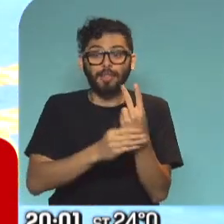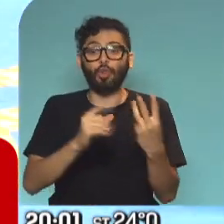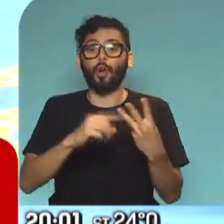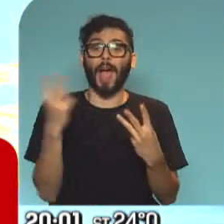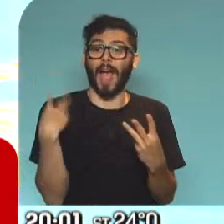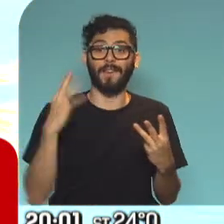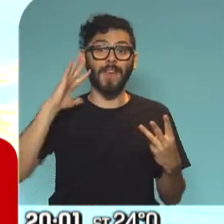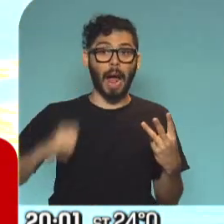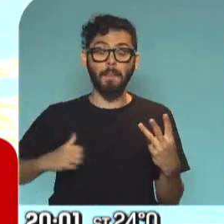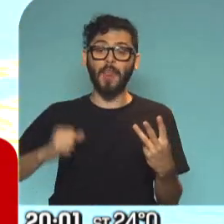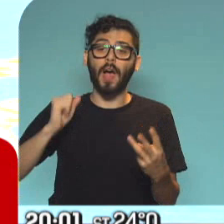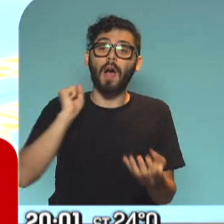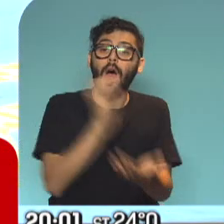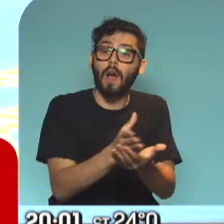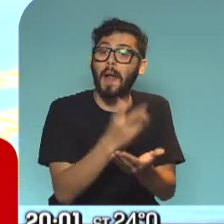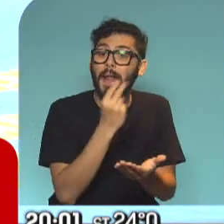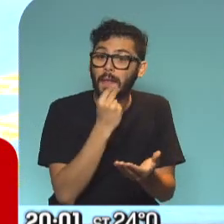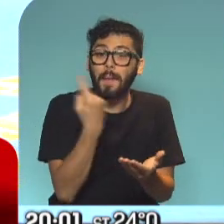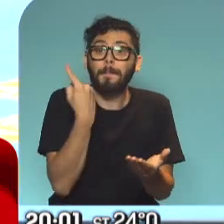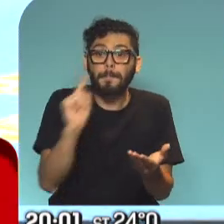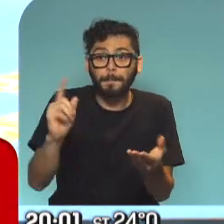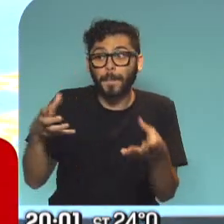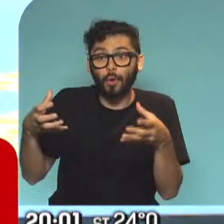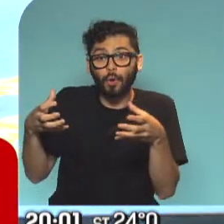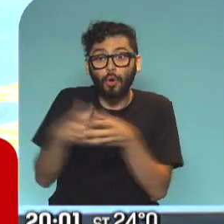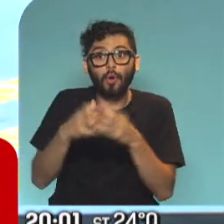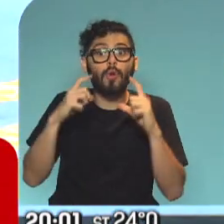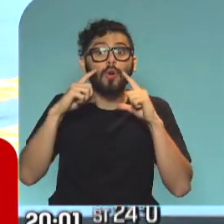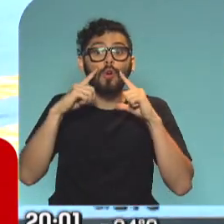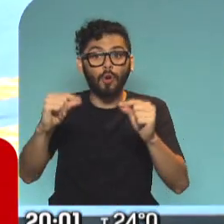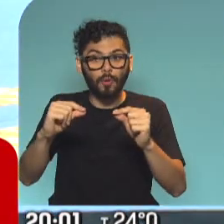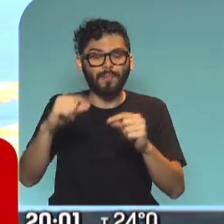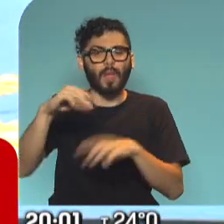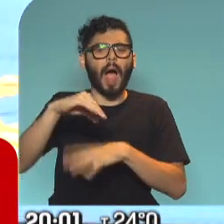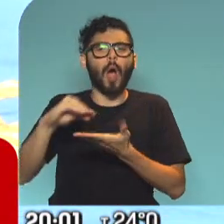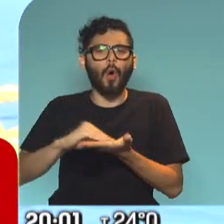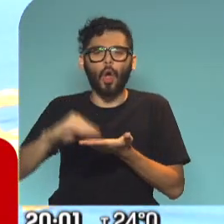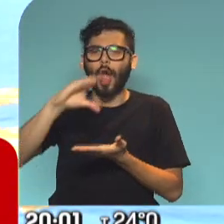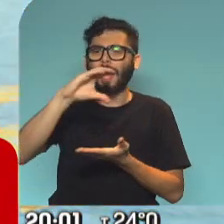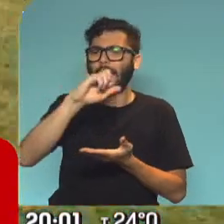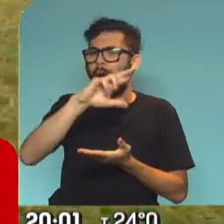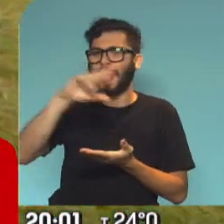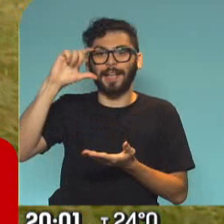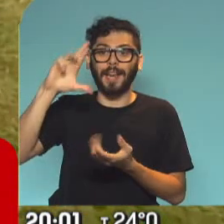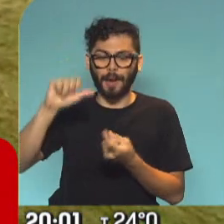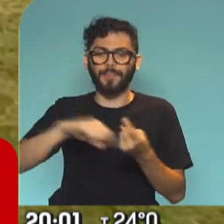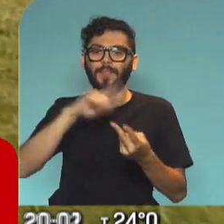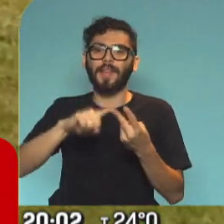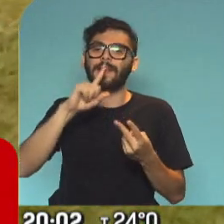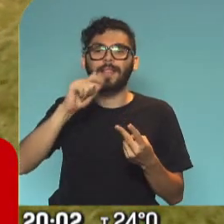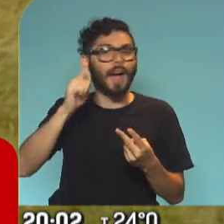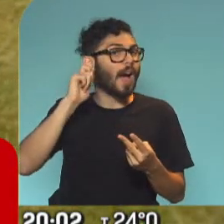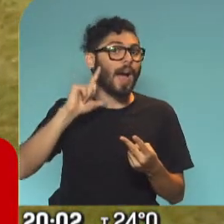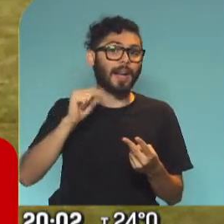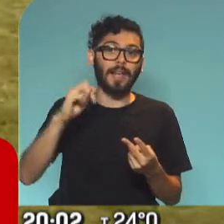Armada. Pero las querellas, fundamentalmente las representados por la doctora Valeria Carreras, luego se sumó Luis Tagliapietra,